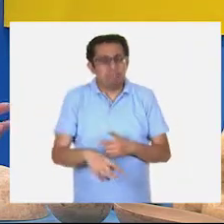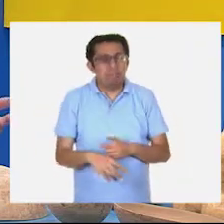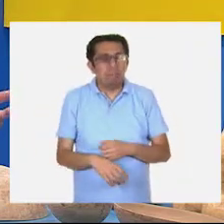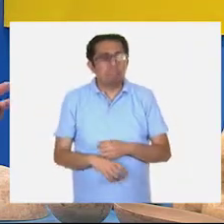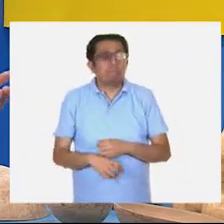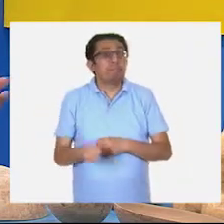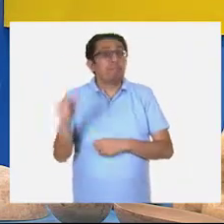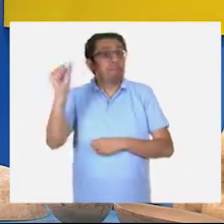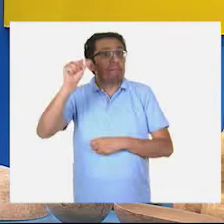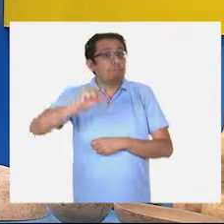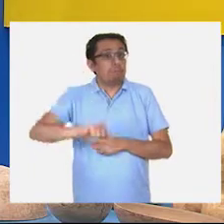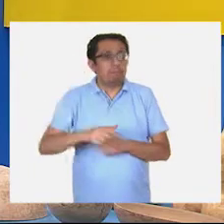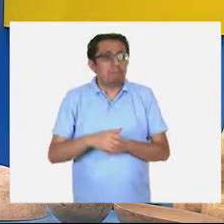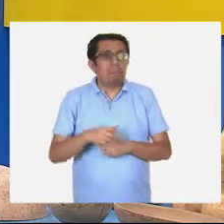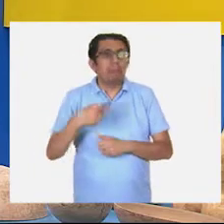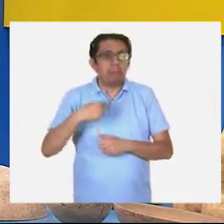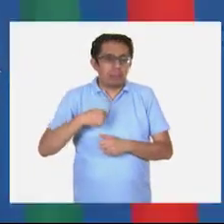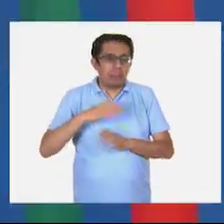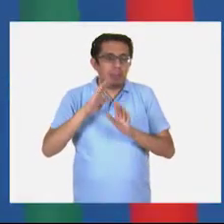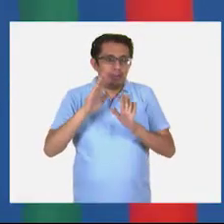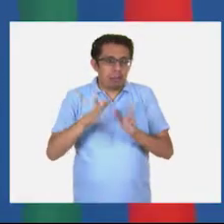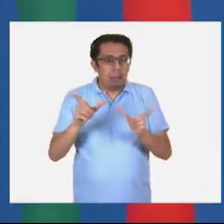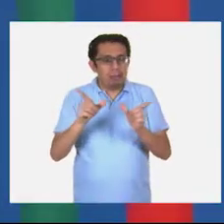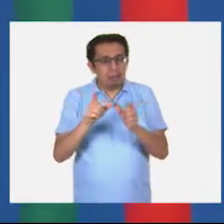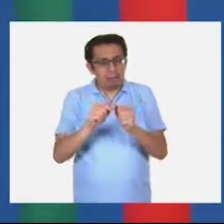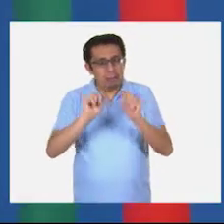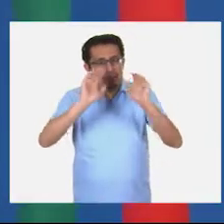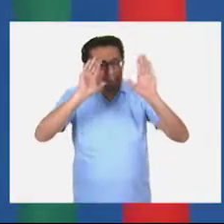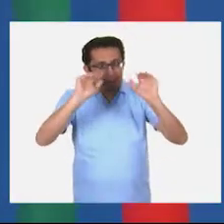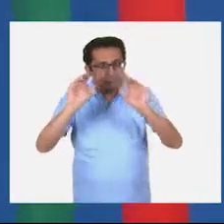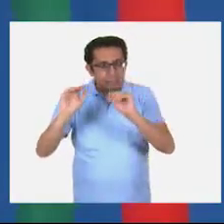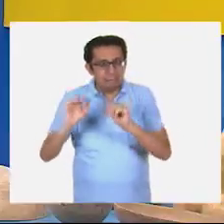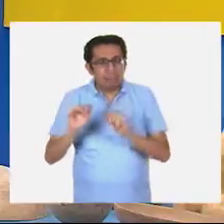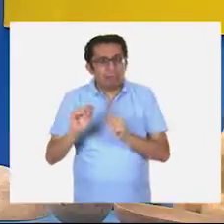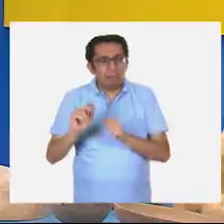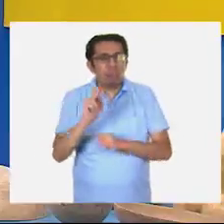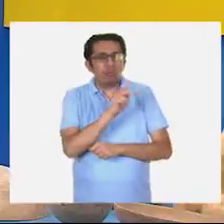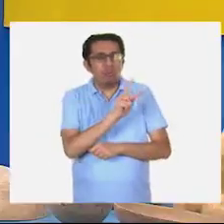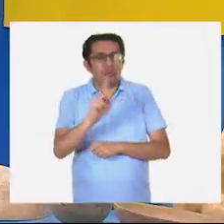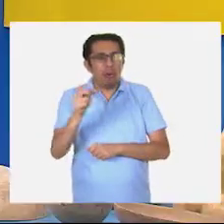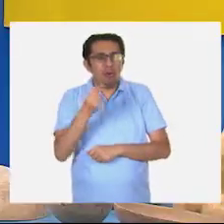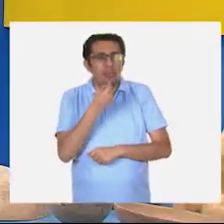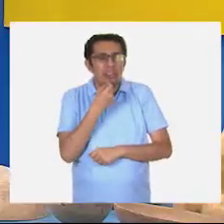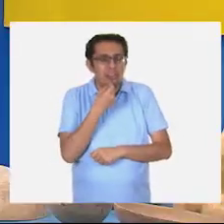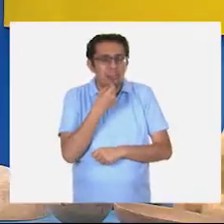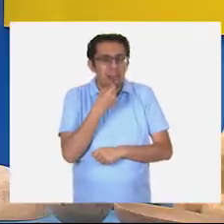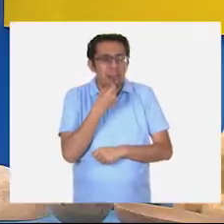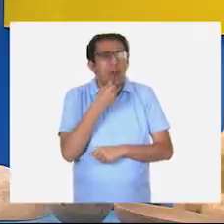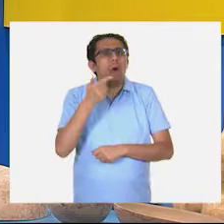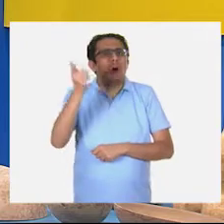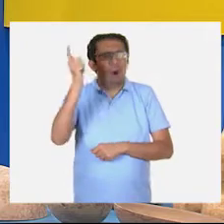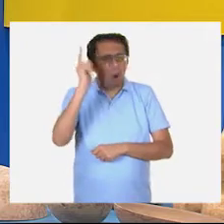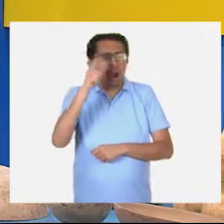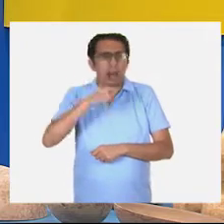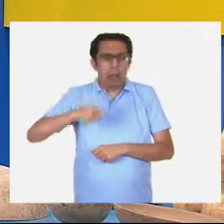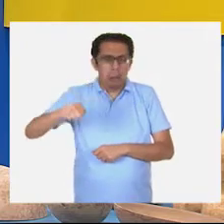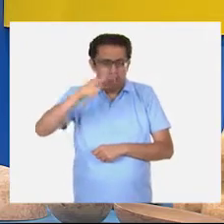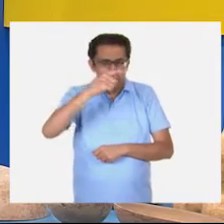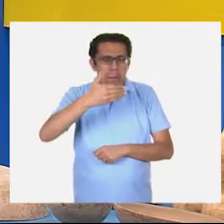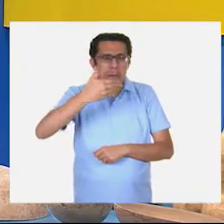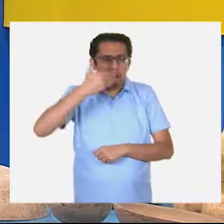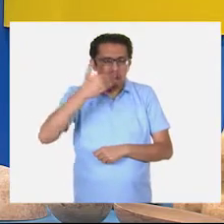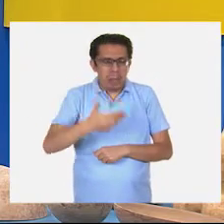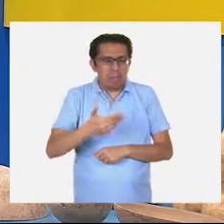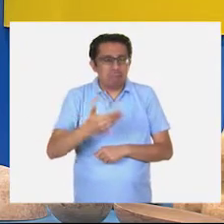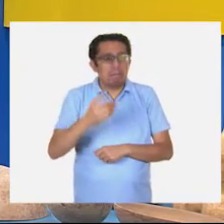por hoy, Joaquín, me despido de ustedes y de todos los niños, deseándoles lo mejor y